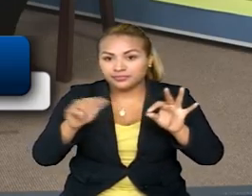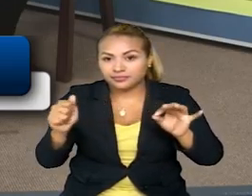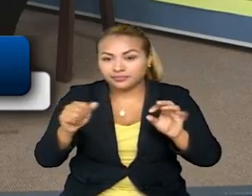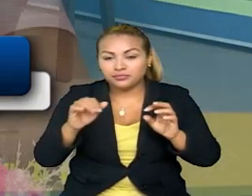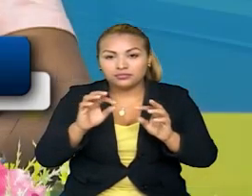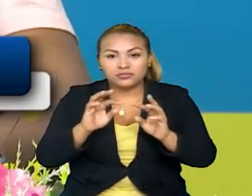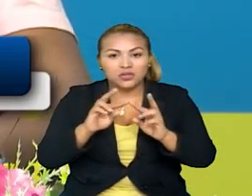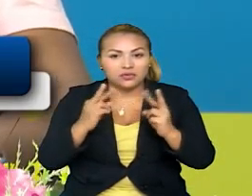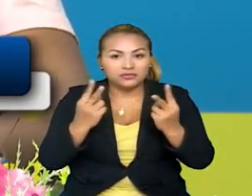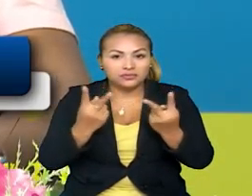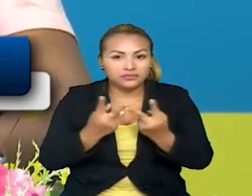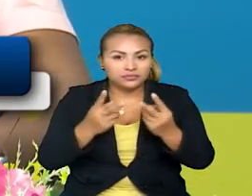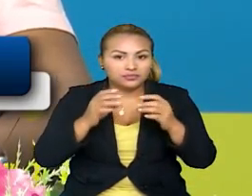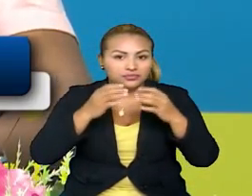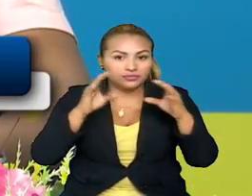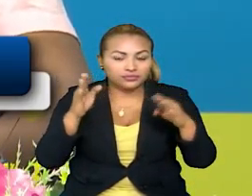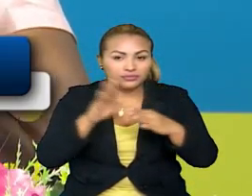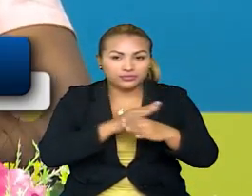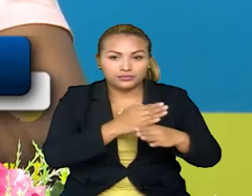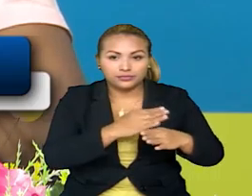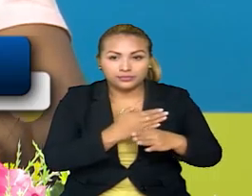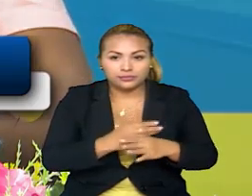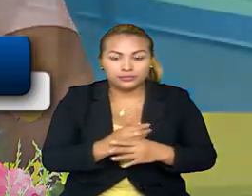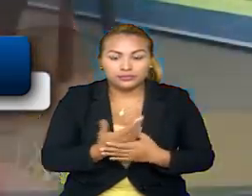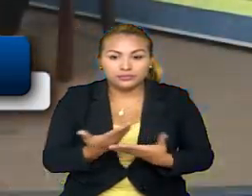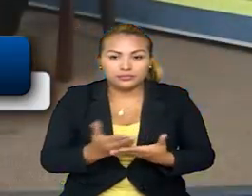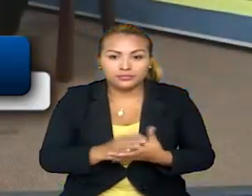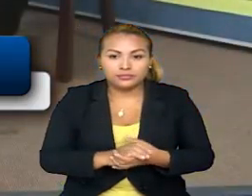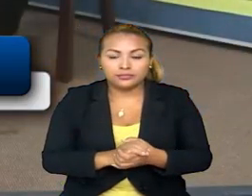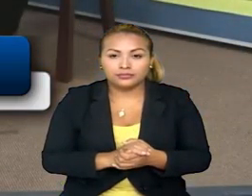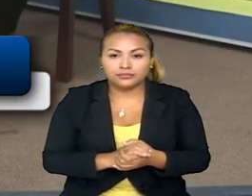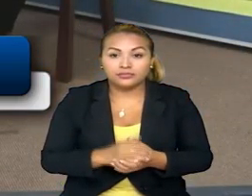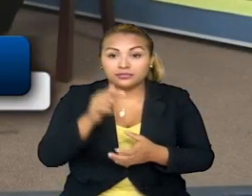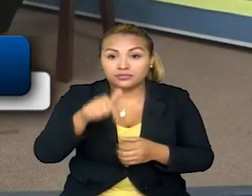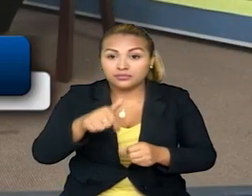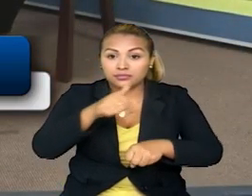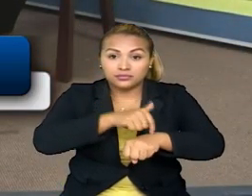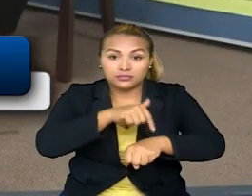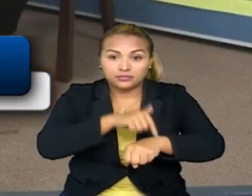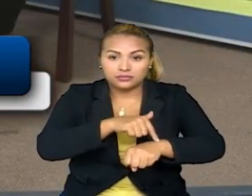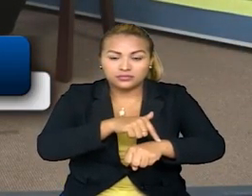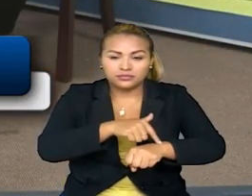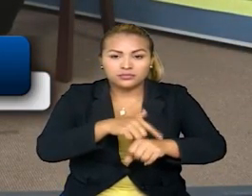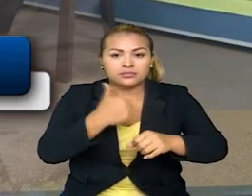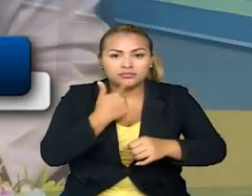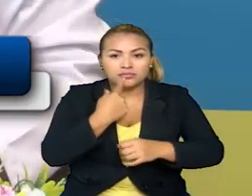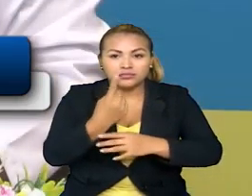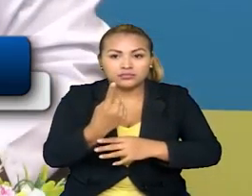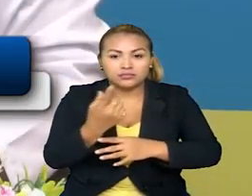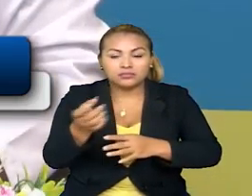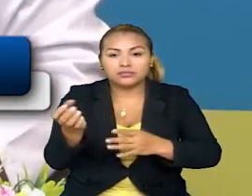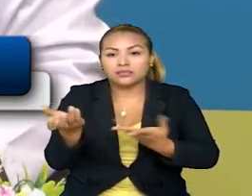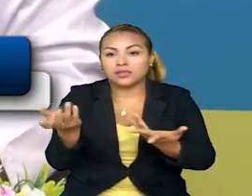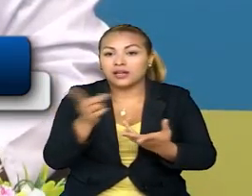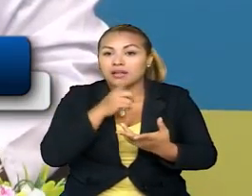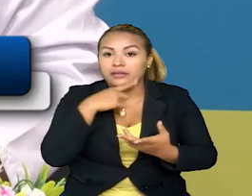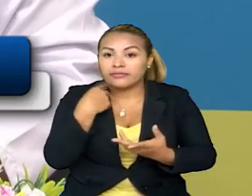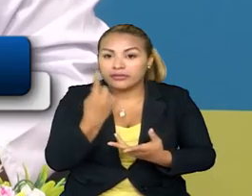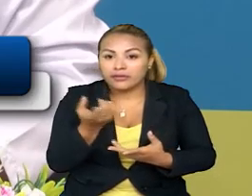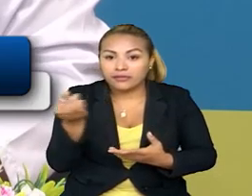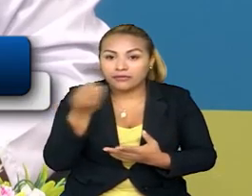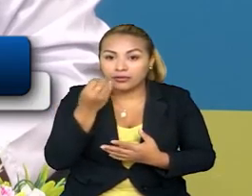siempre va a tener mantener ese hábito saludable este es el momento de decir que la alimentación es indispensable